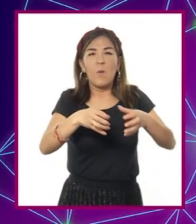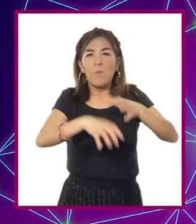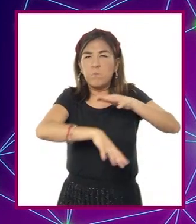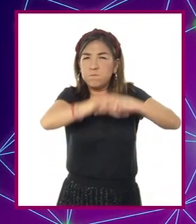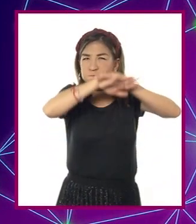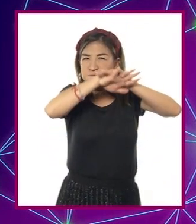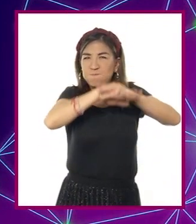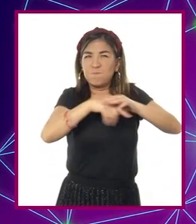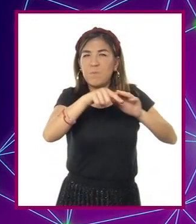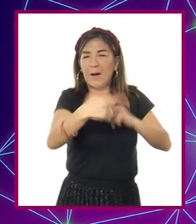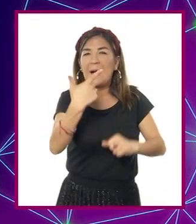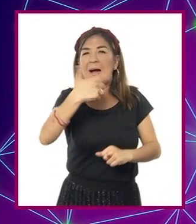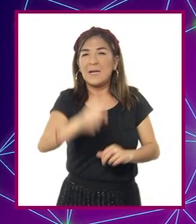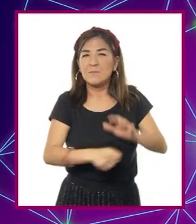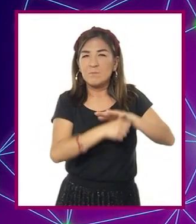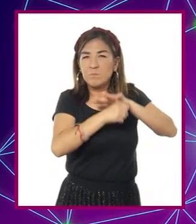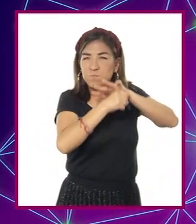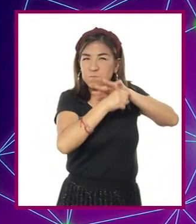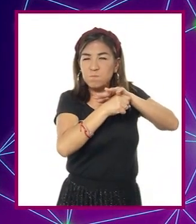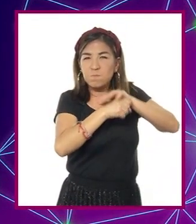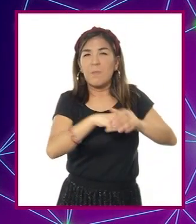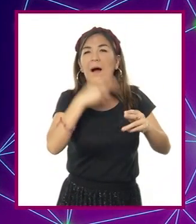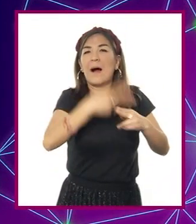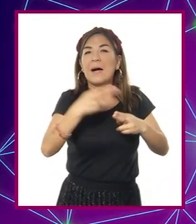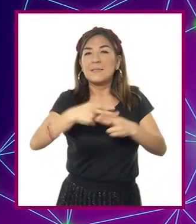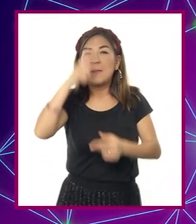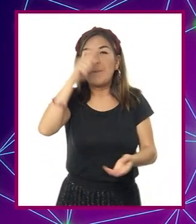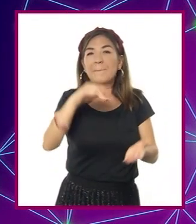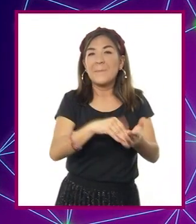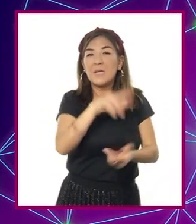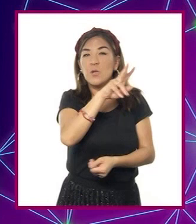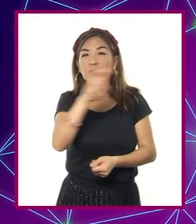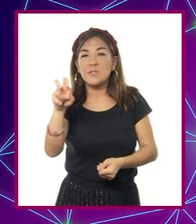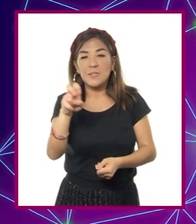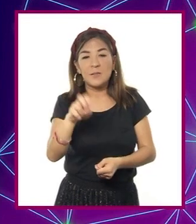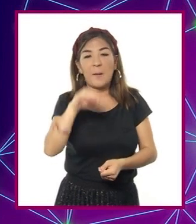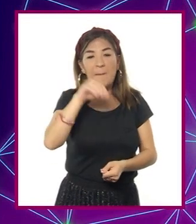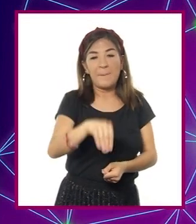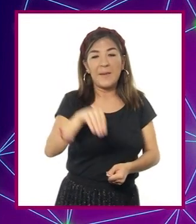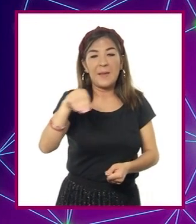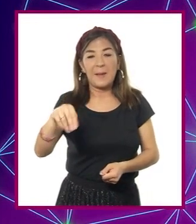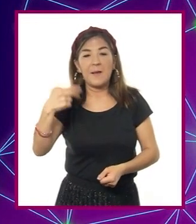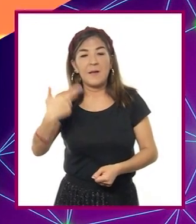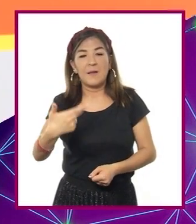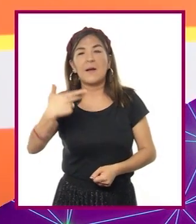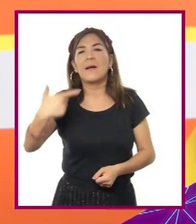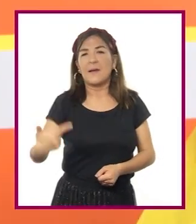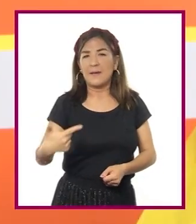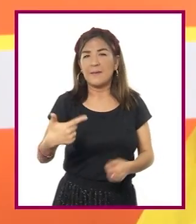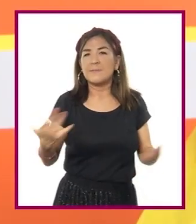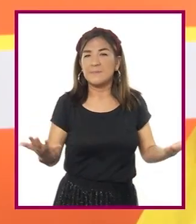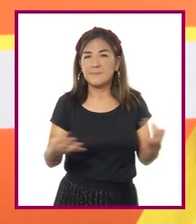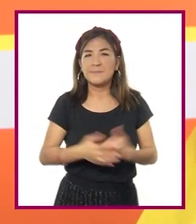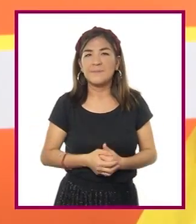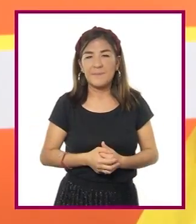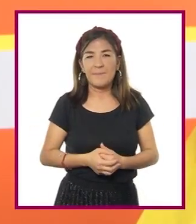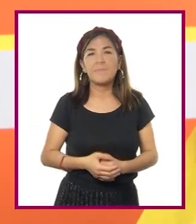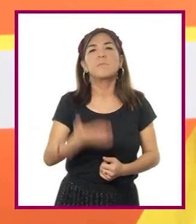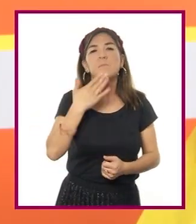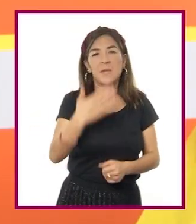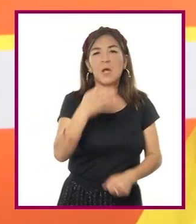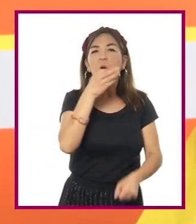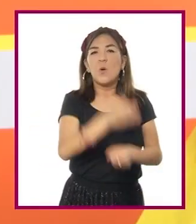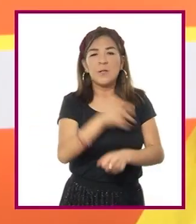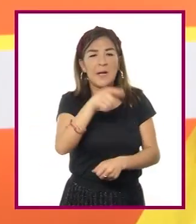gas si aumentamos la presión hasta 1200 milímetros de mercurio? Bien, una